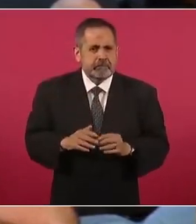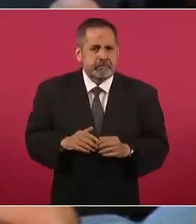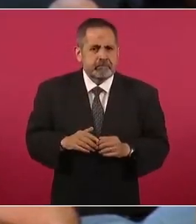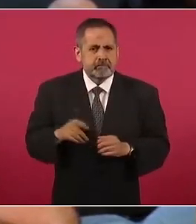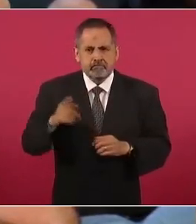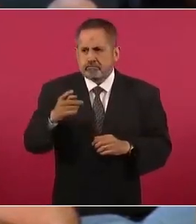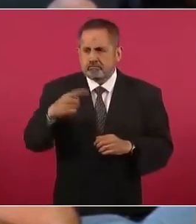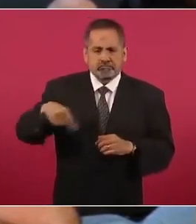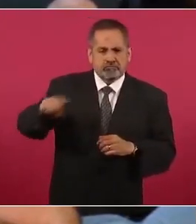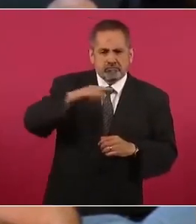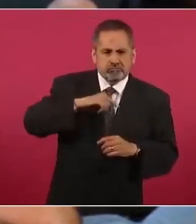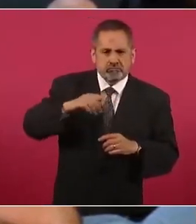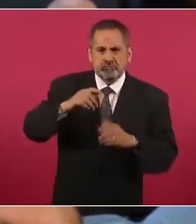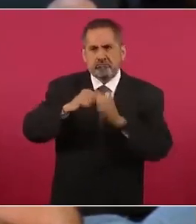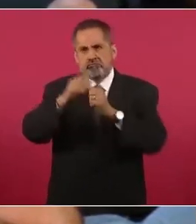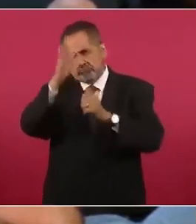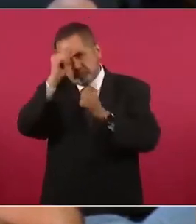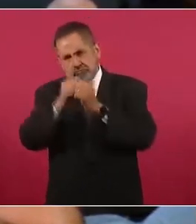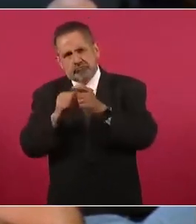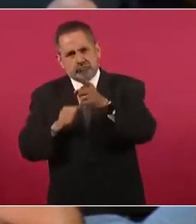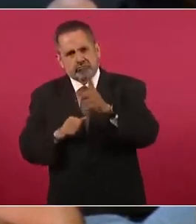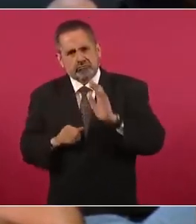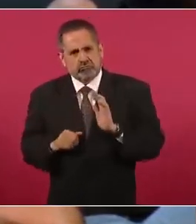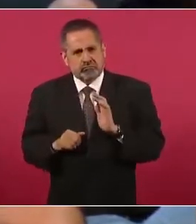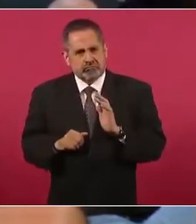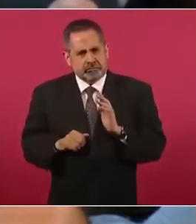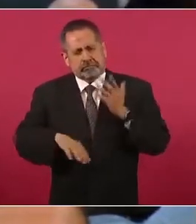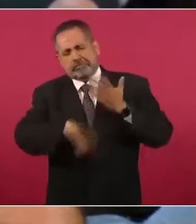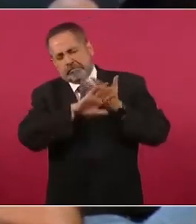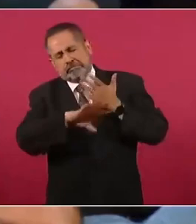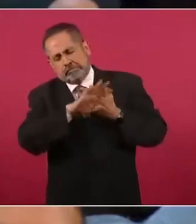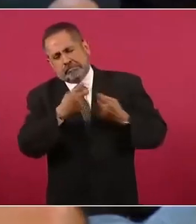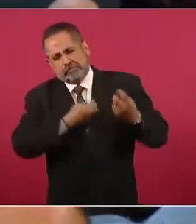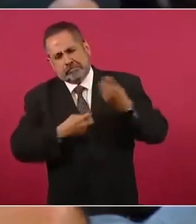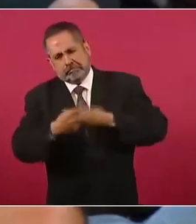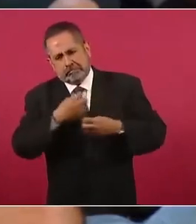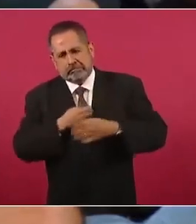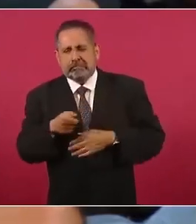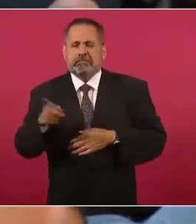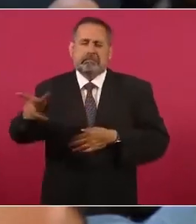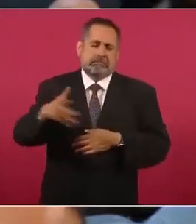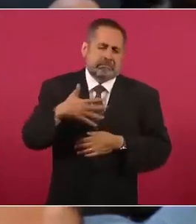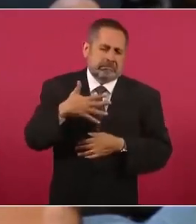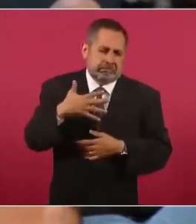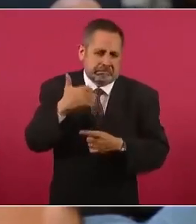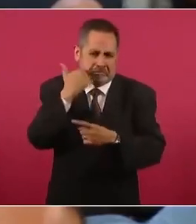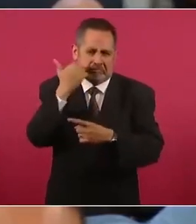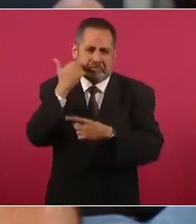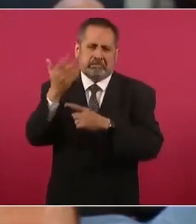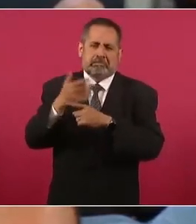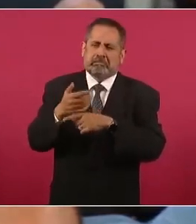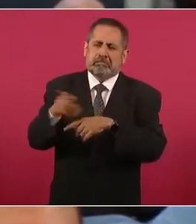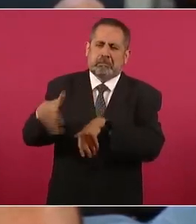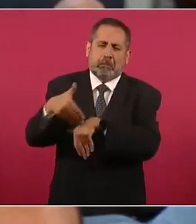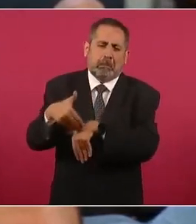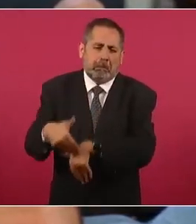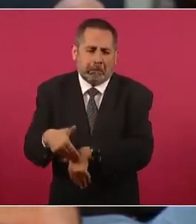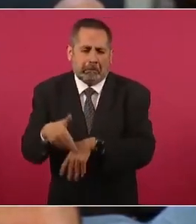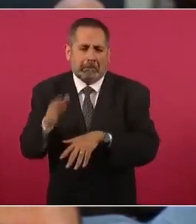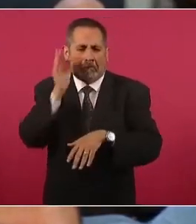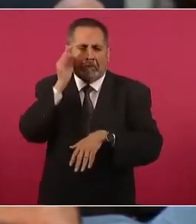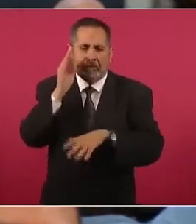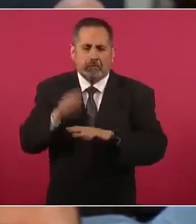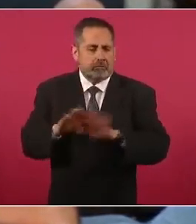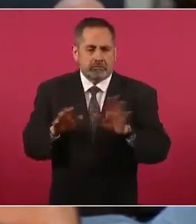está de acuerdo con usted, nos golpean, nos tildan de lustrazapatos del presidente, y cuando